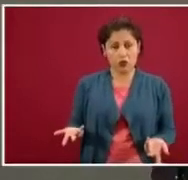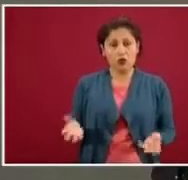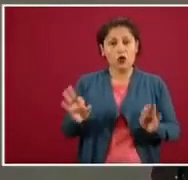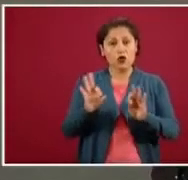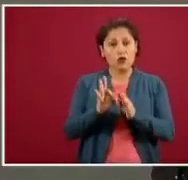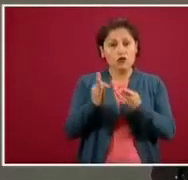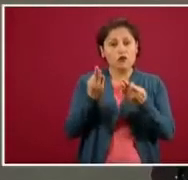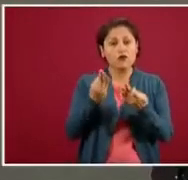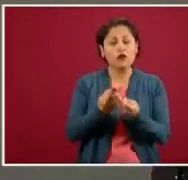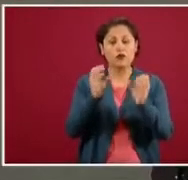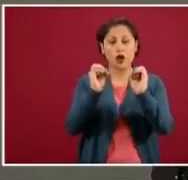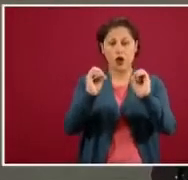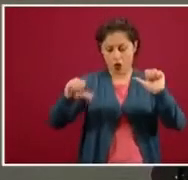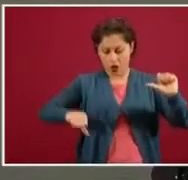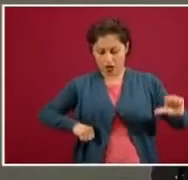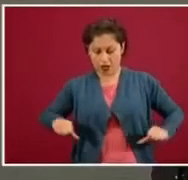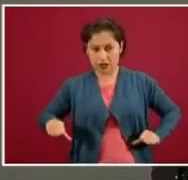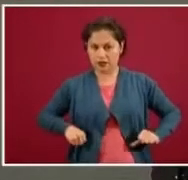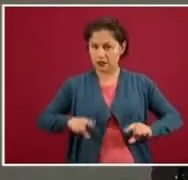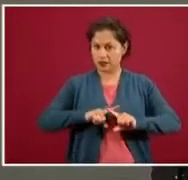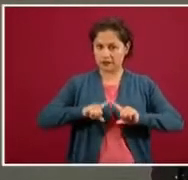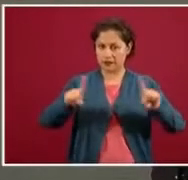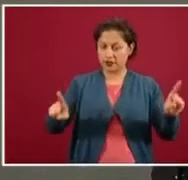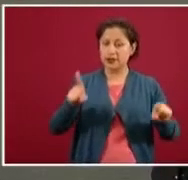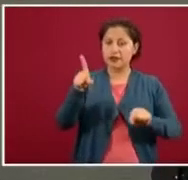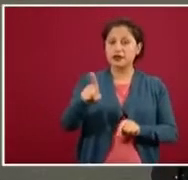con operación. Estrategia es largo plazo.